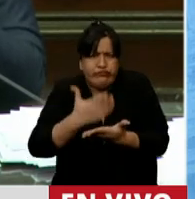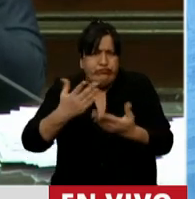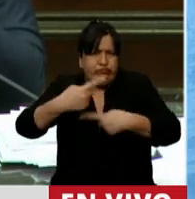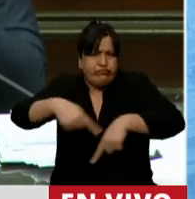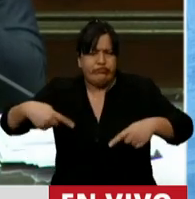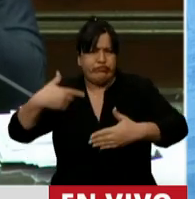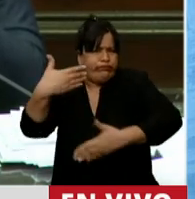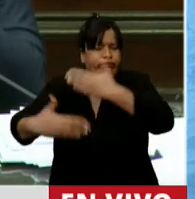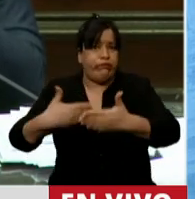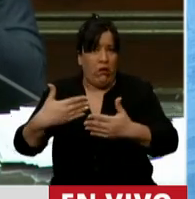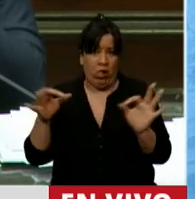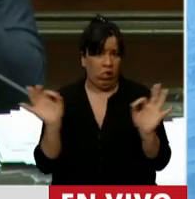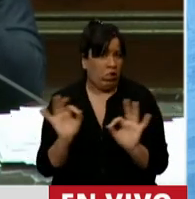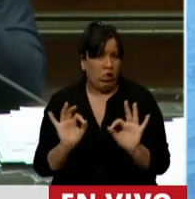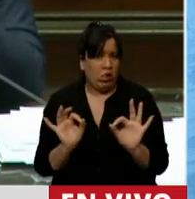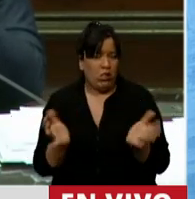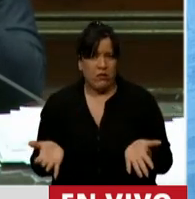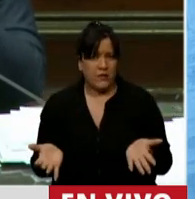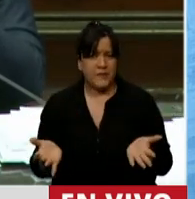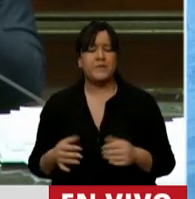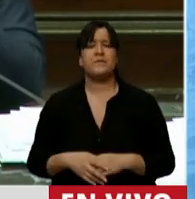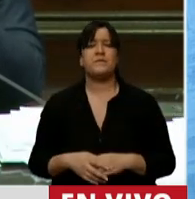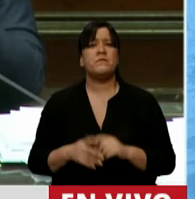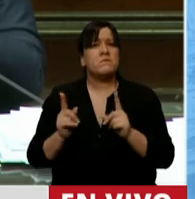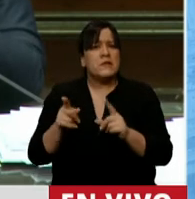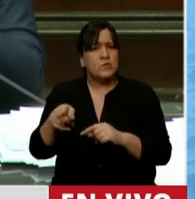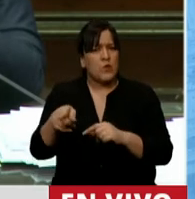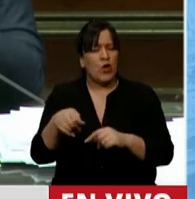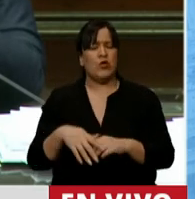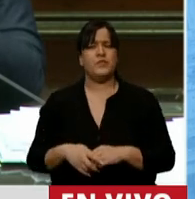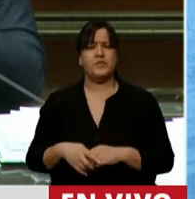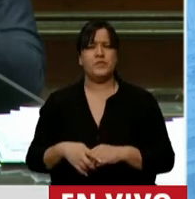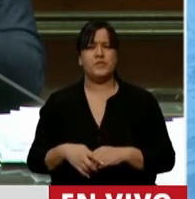ni se aparezca lo que significa